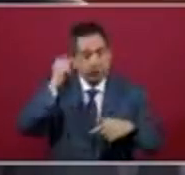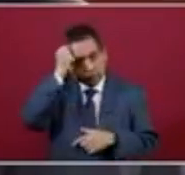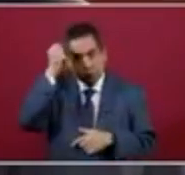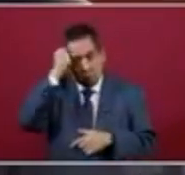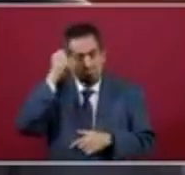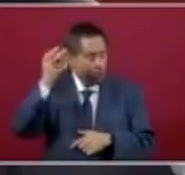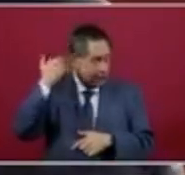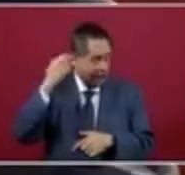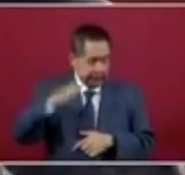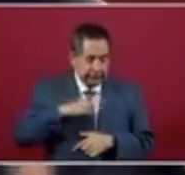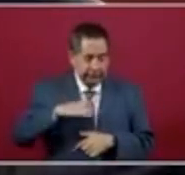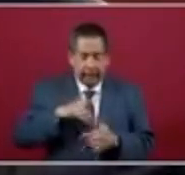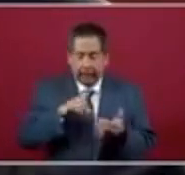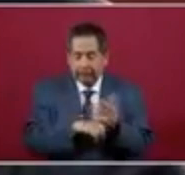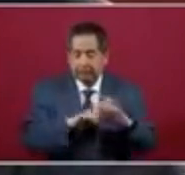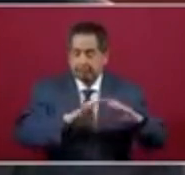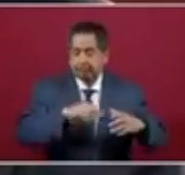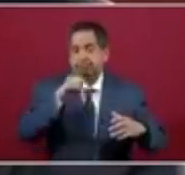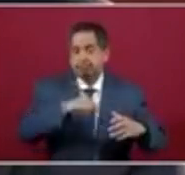que